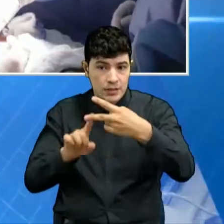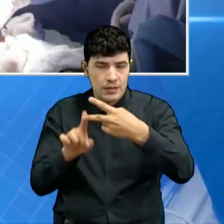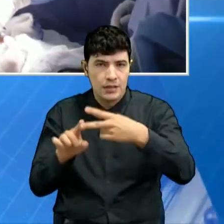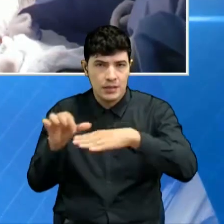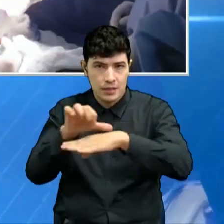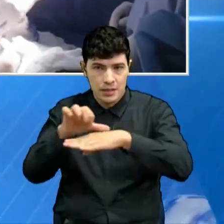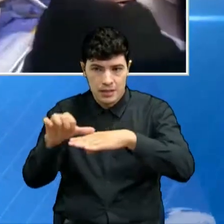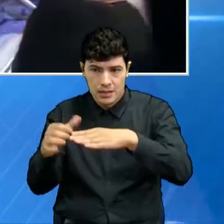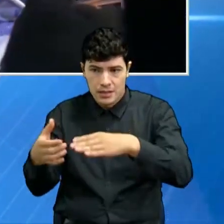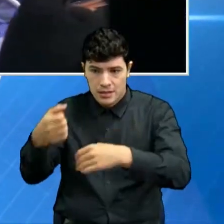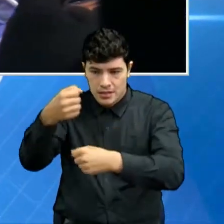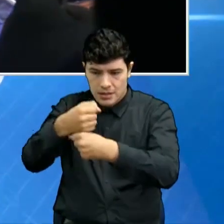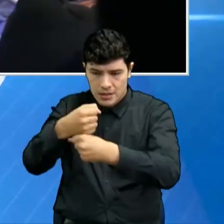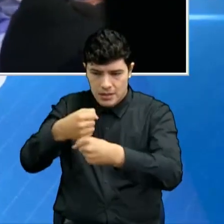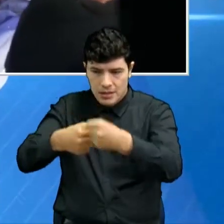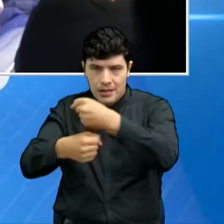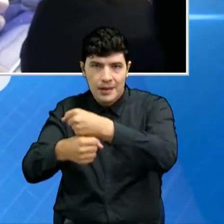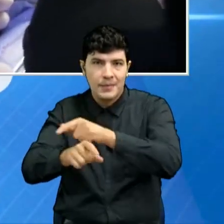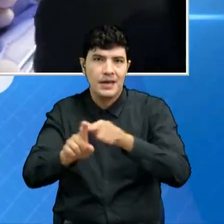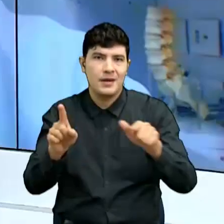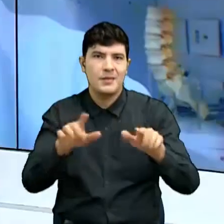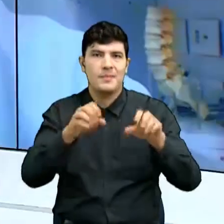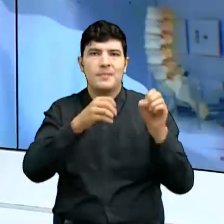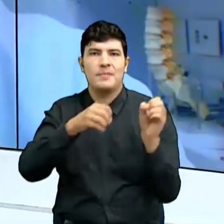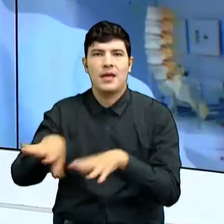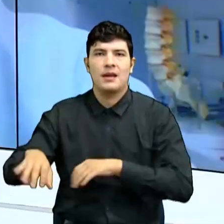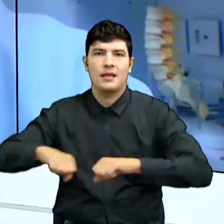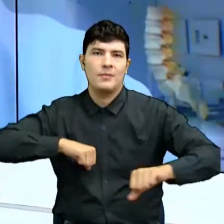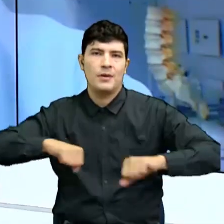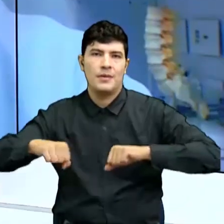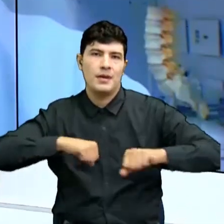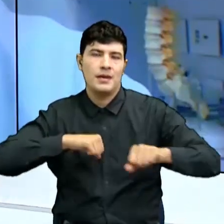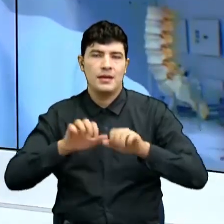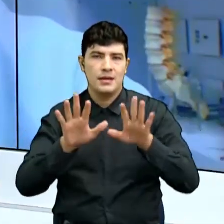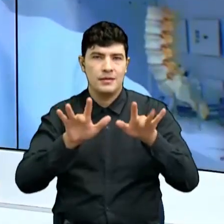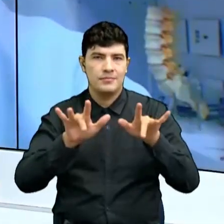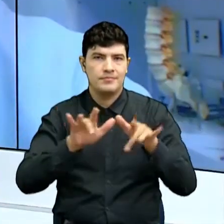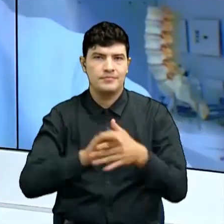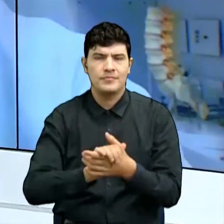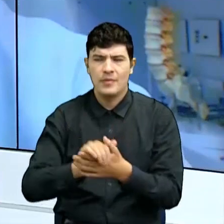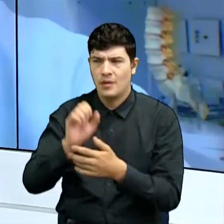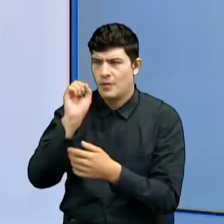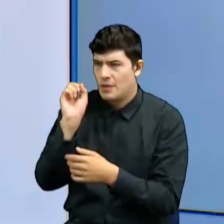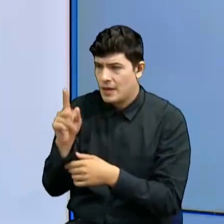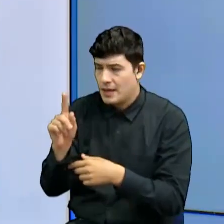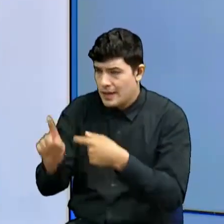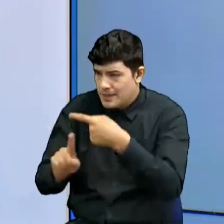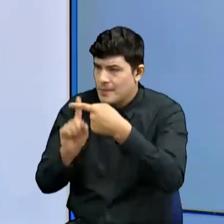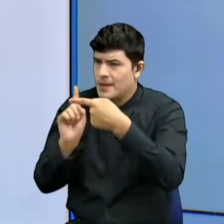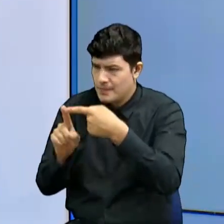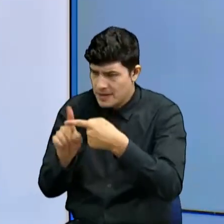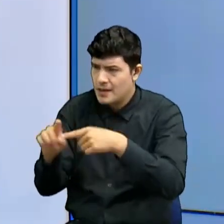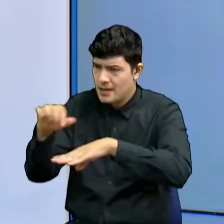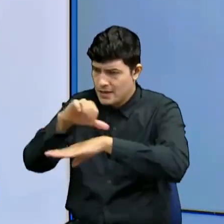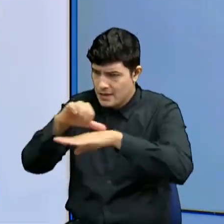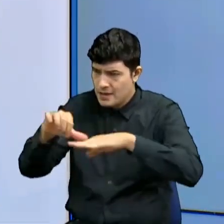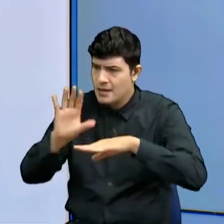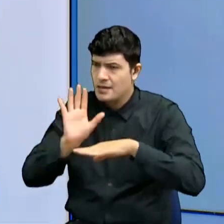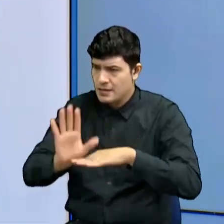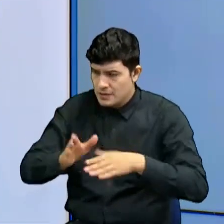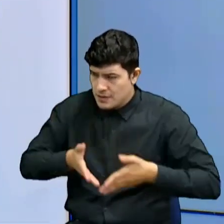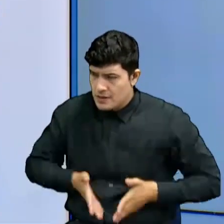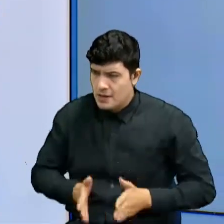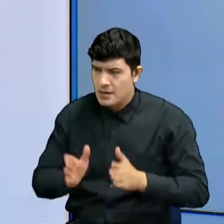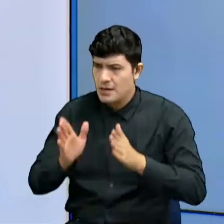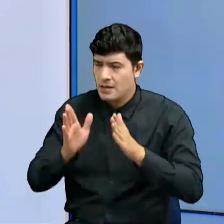se cierran las barreras naturales, pero deja de mover las piernas. Y la otra cirugía, doctor, esta es la de la espalda con la que nace la niña, y